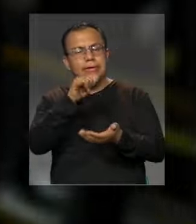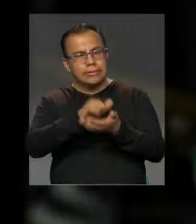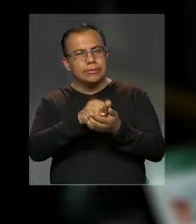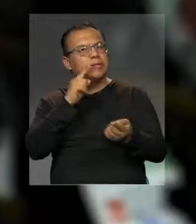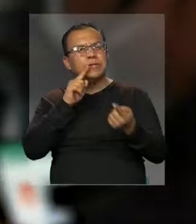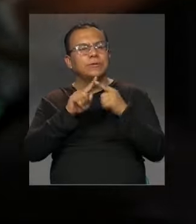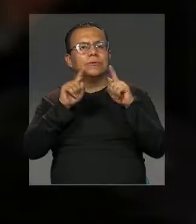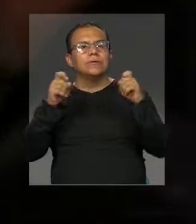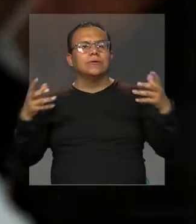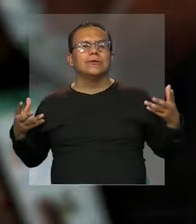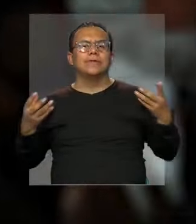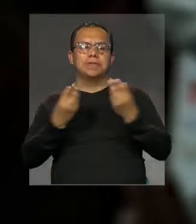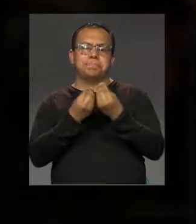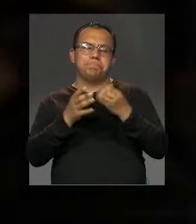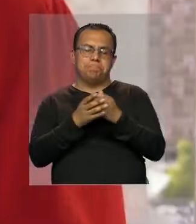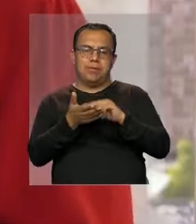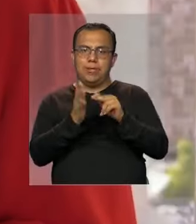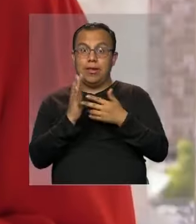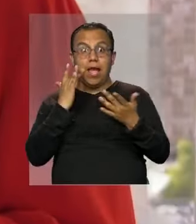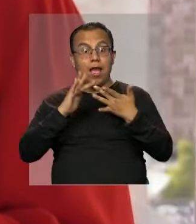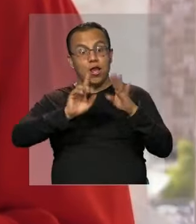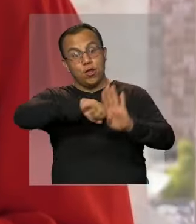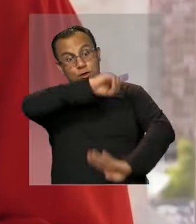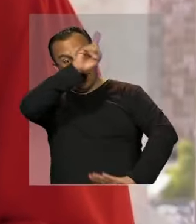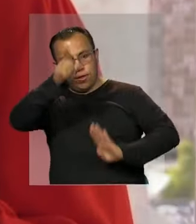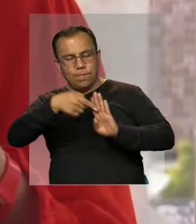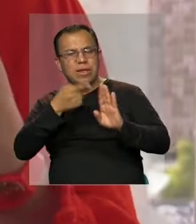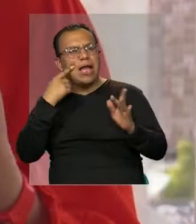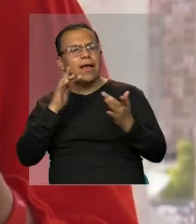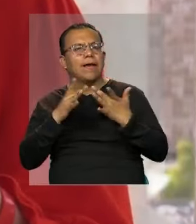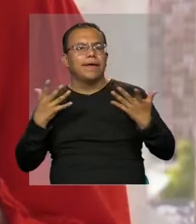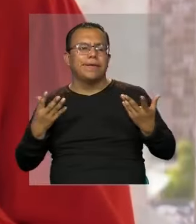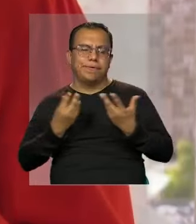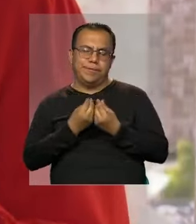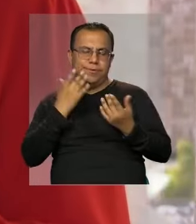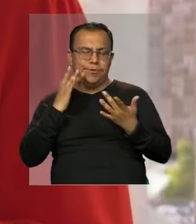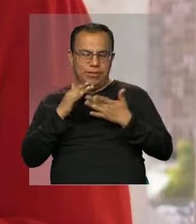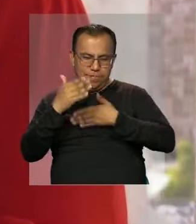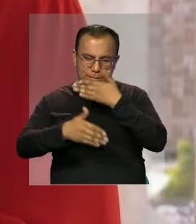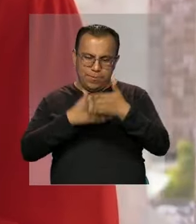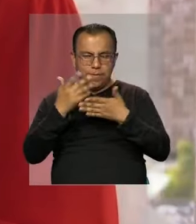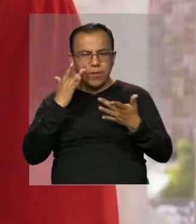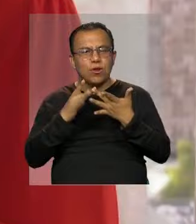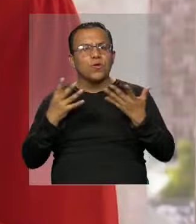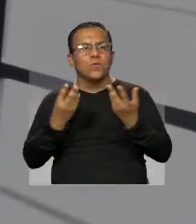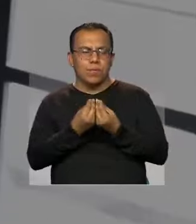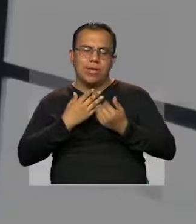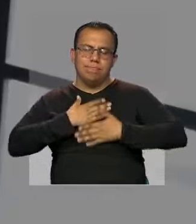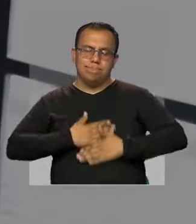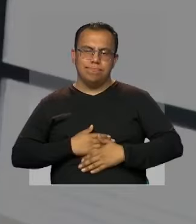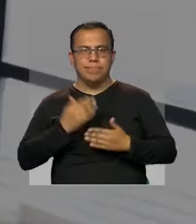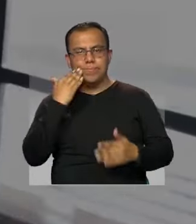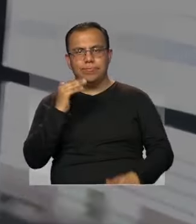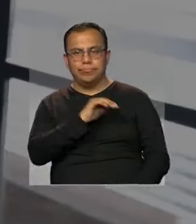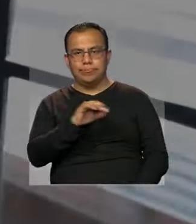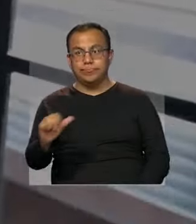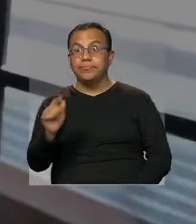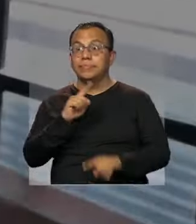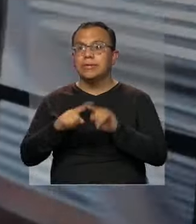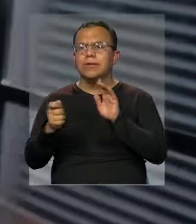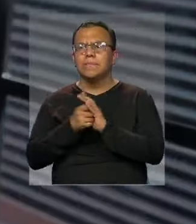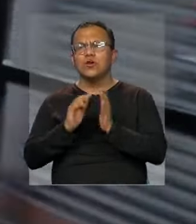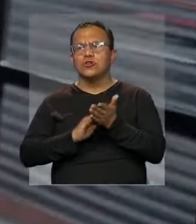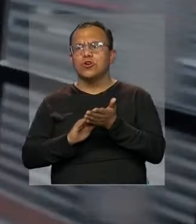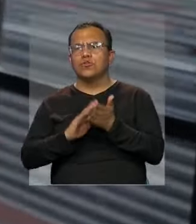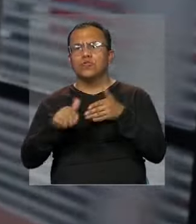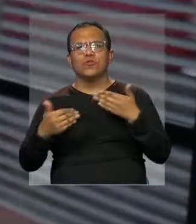va desde algo que todavía es muy indefinido en la legislación, pero digamos que tiene que ver con la tranquilidad de las mujeres. ¿Pero qué soluciones